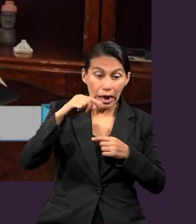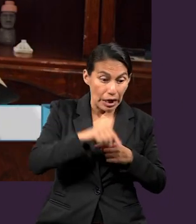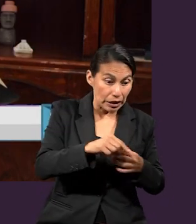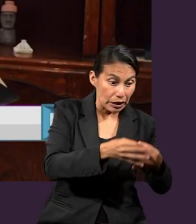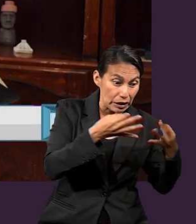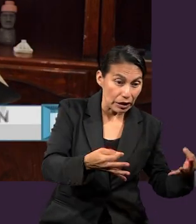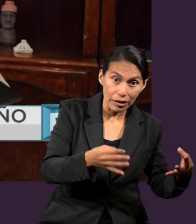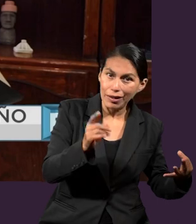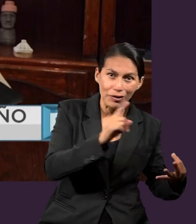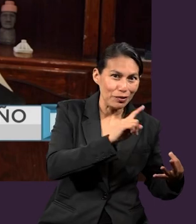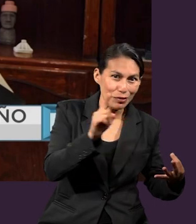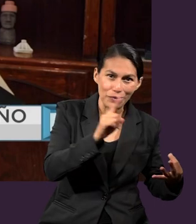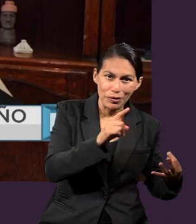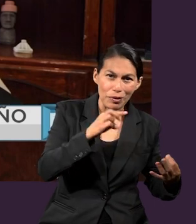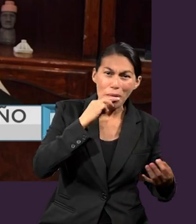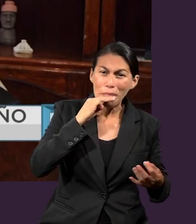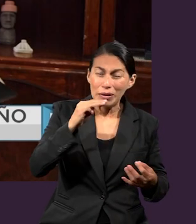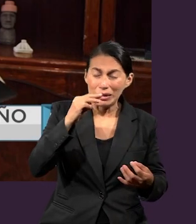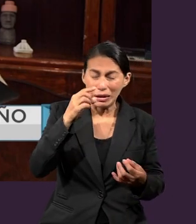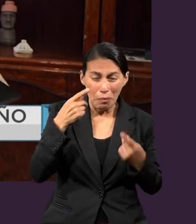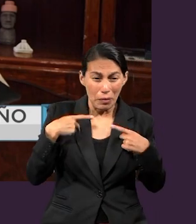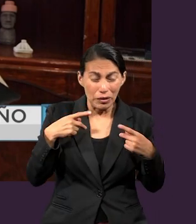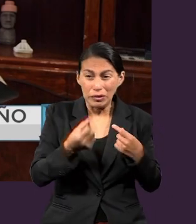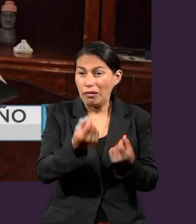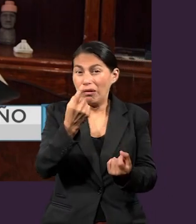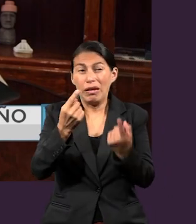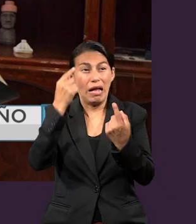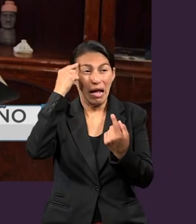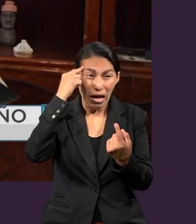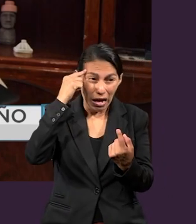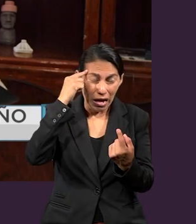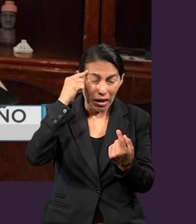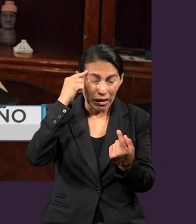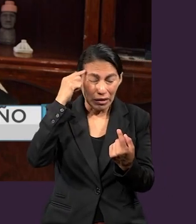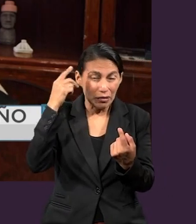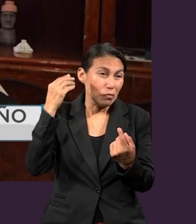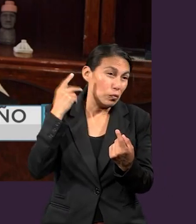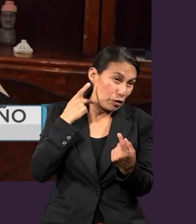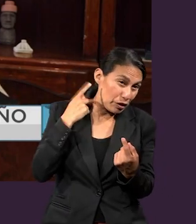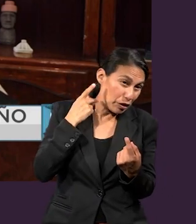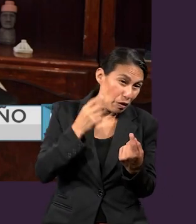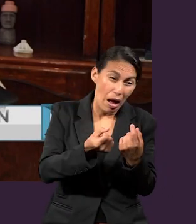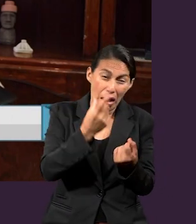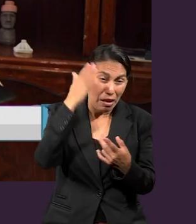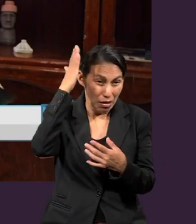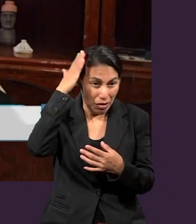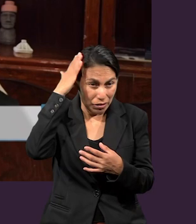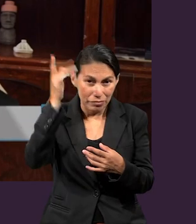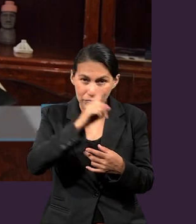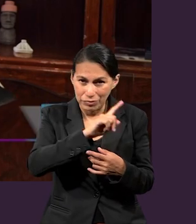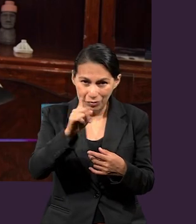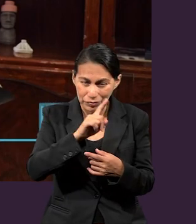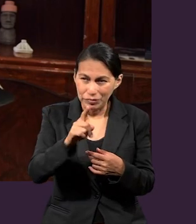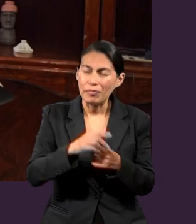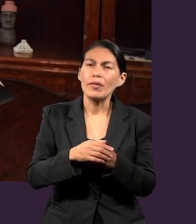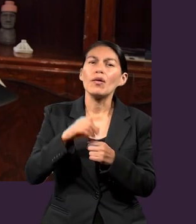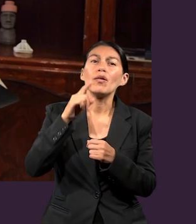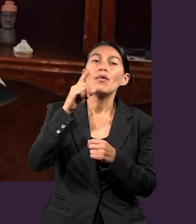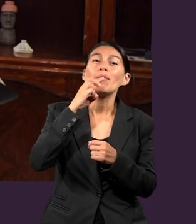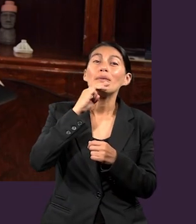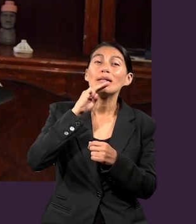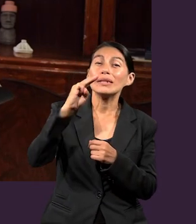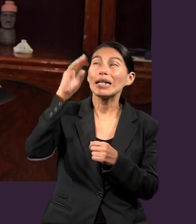El mensaje no se origina en la tierra. El mensaje no se origina en la mente de un gran político, líder o pensador.